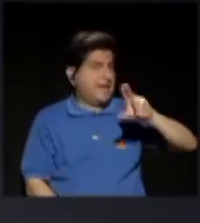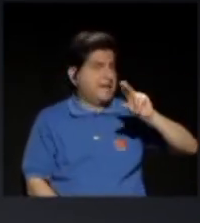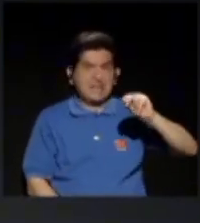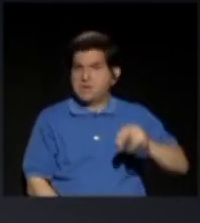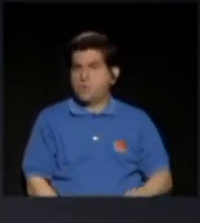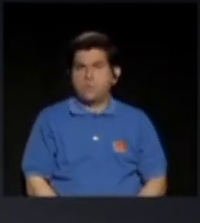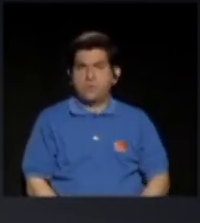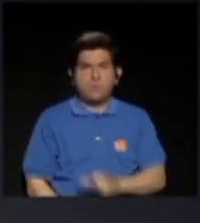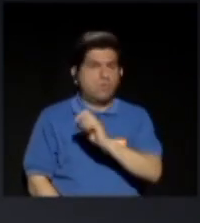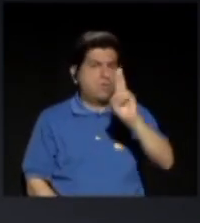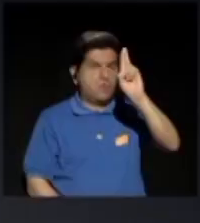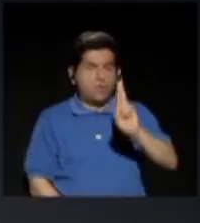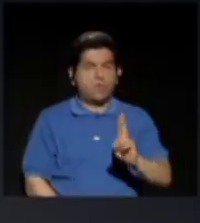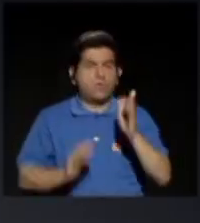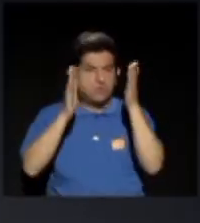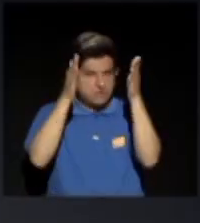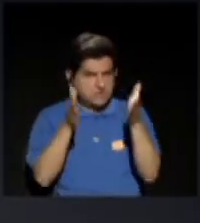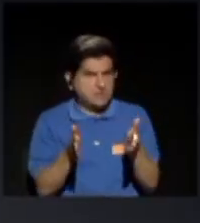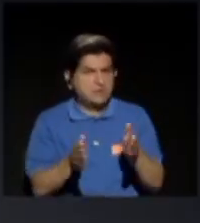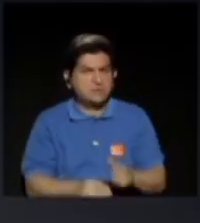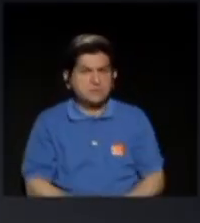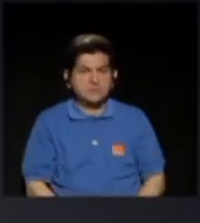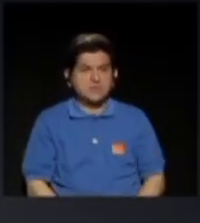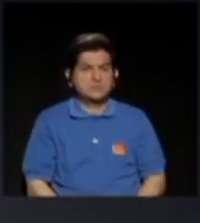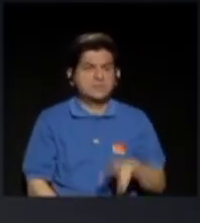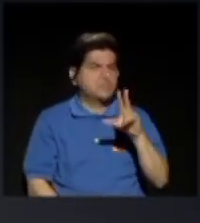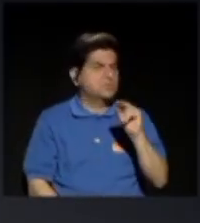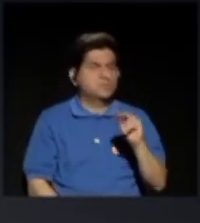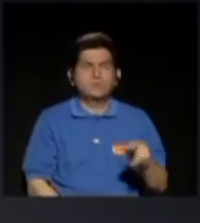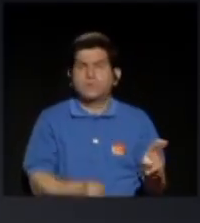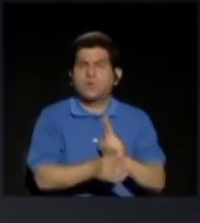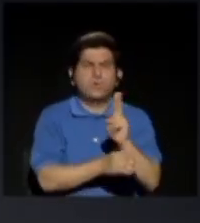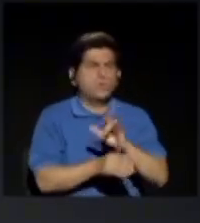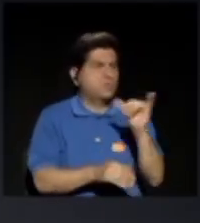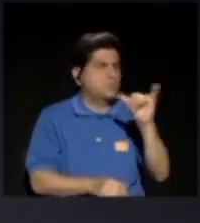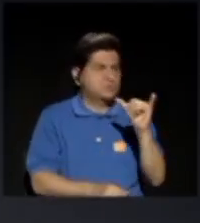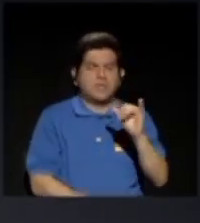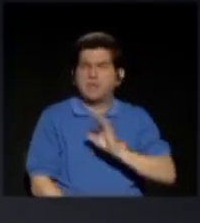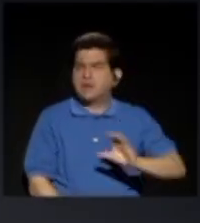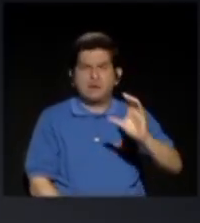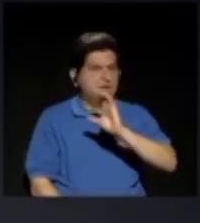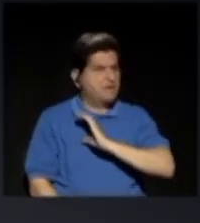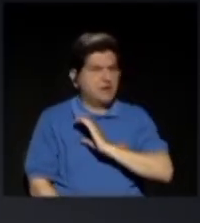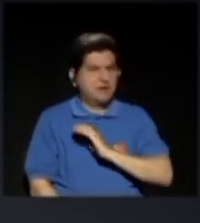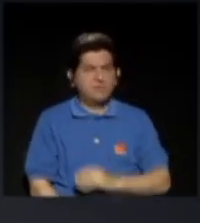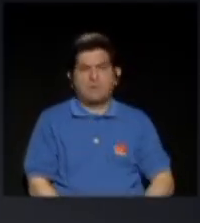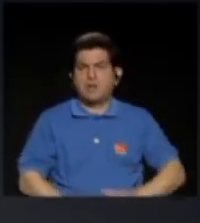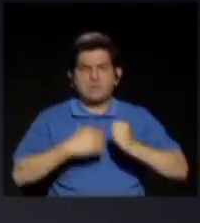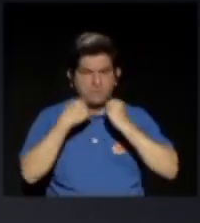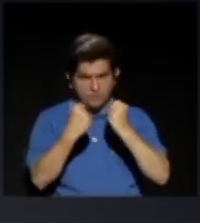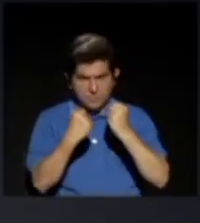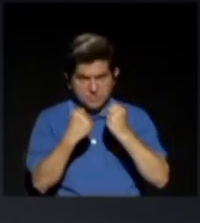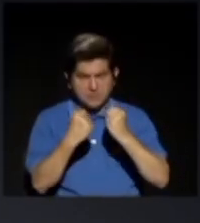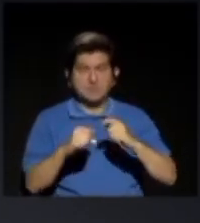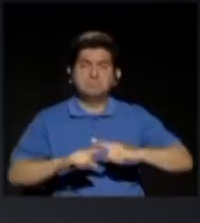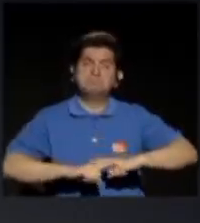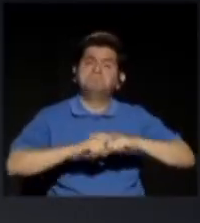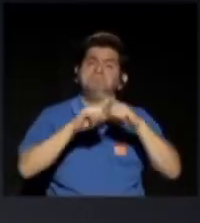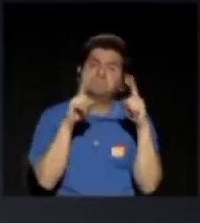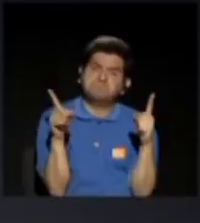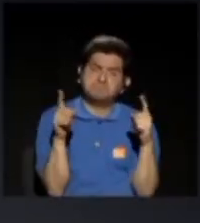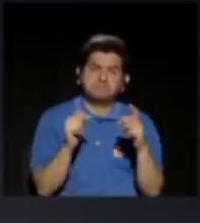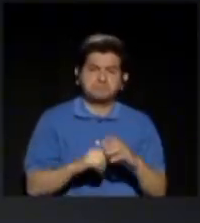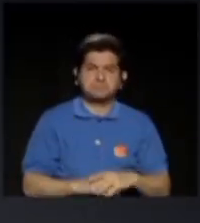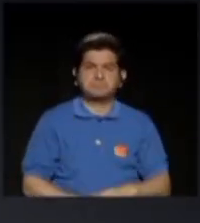los costarricenses no lo consumen en esas mismas características e intensidades. Pero,